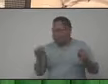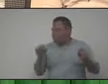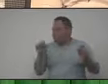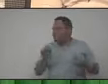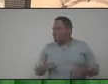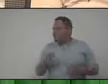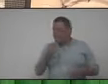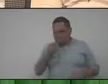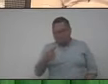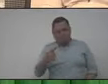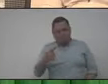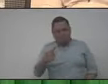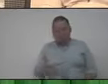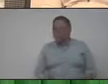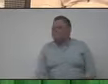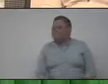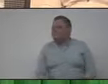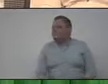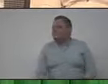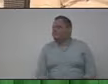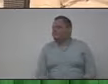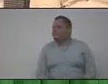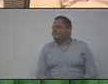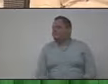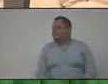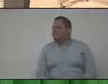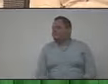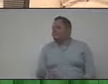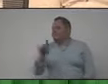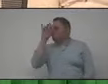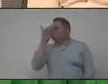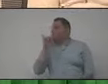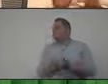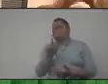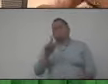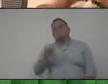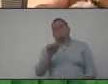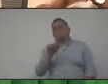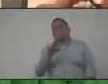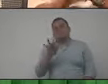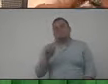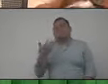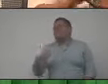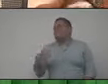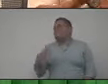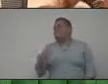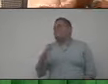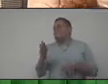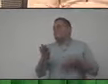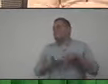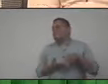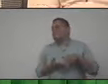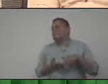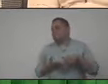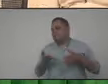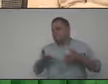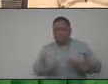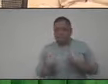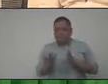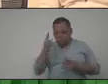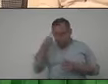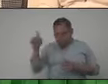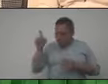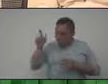Nada es imposible, se los digo yo. Es el caso Créanme. De Sarita Segovia. Muchas gracias. Que tiene una malformación congénita desde que nació y que